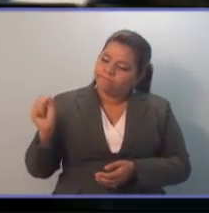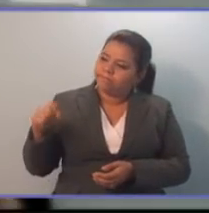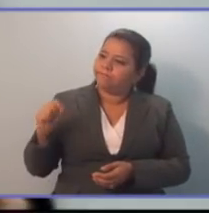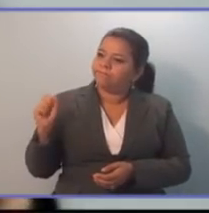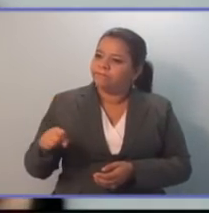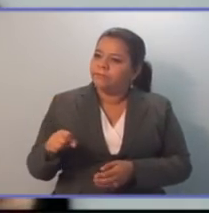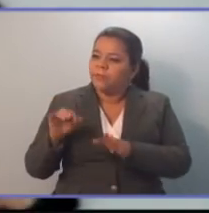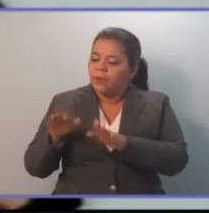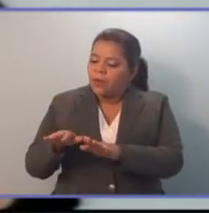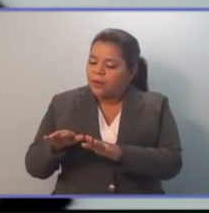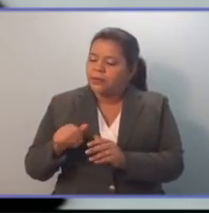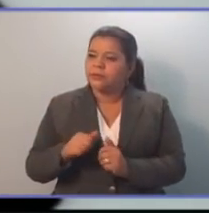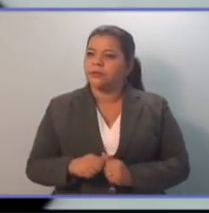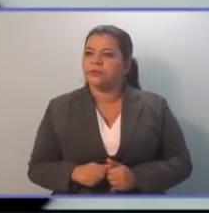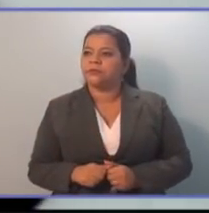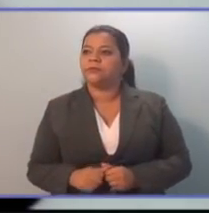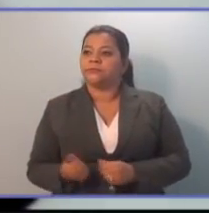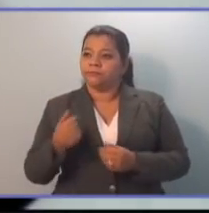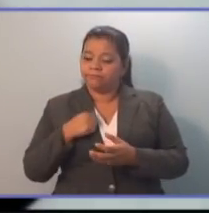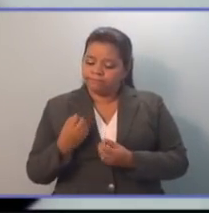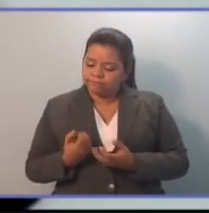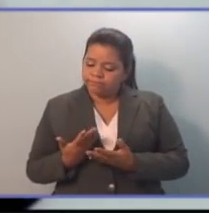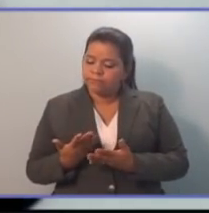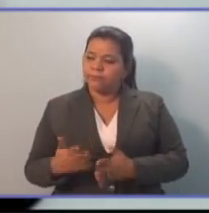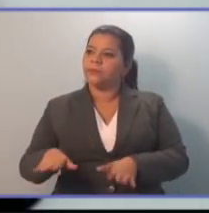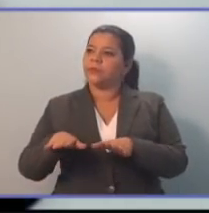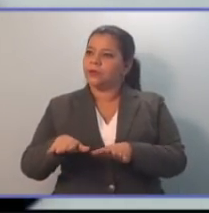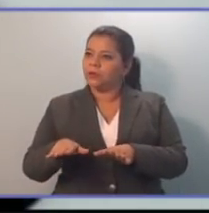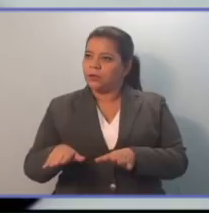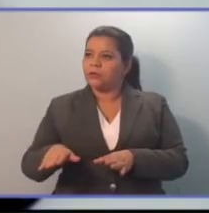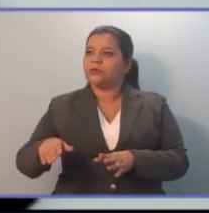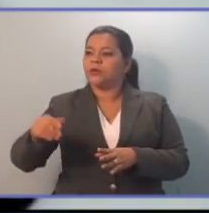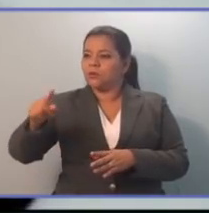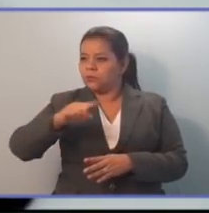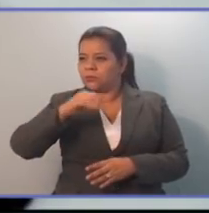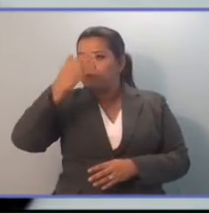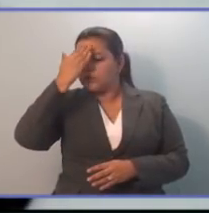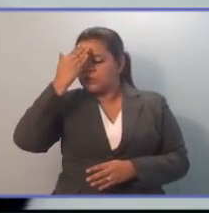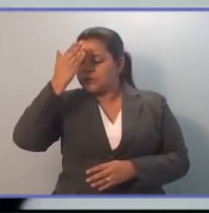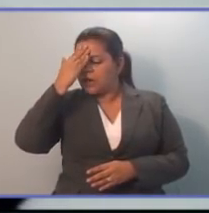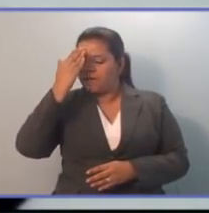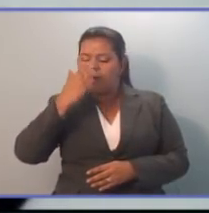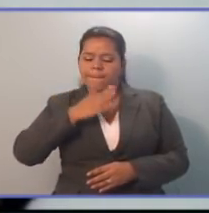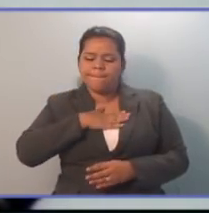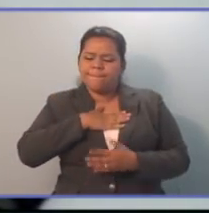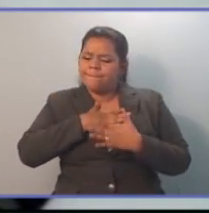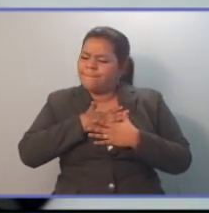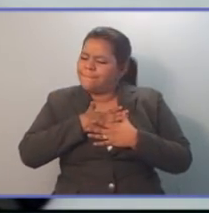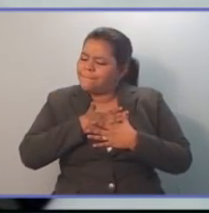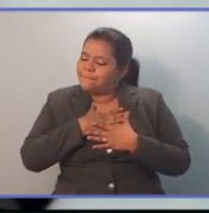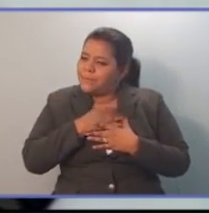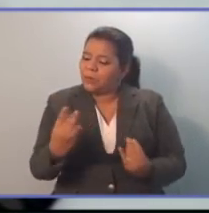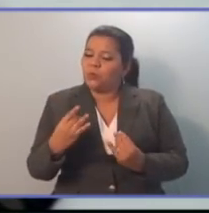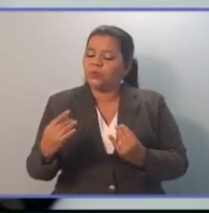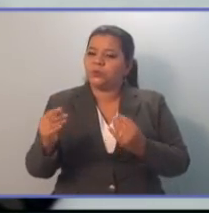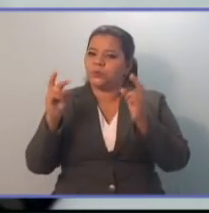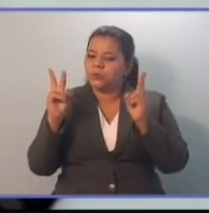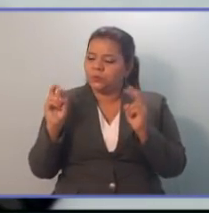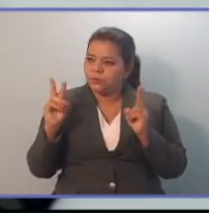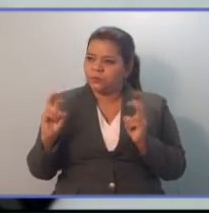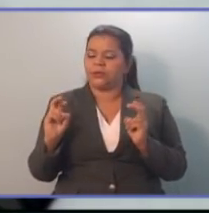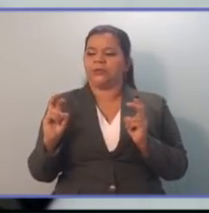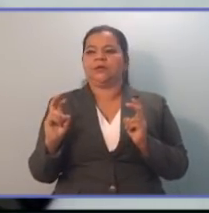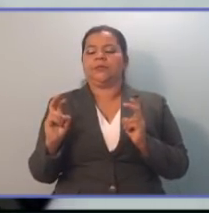y le agradezco infinitamente porque no sabe ese tema cómo me apasiona. De tal manera